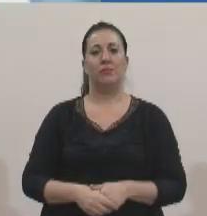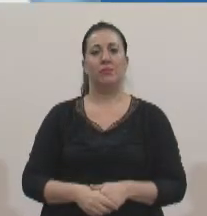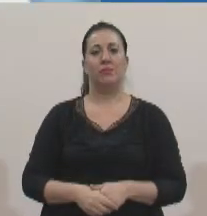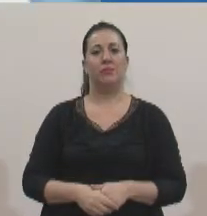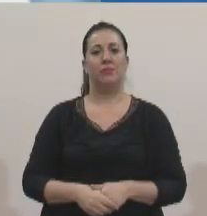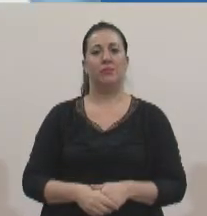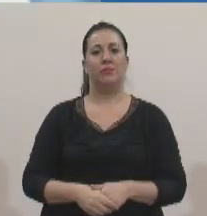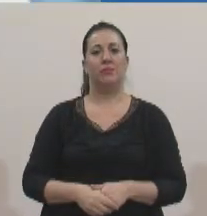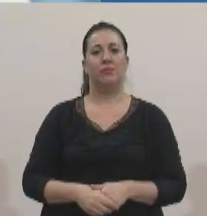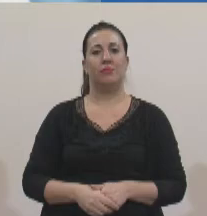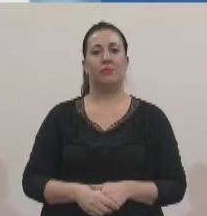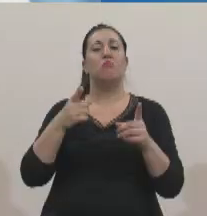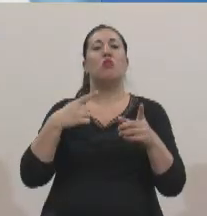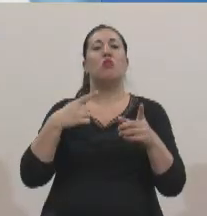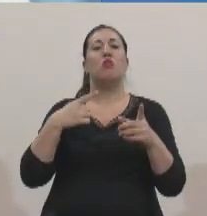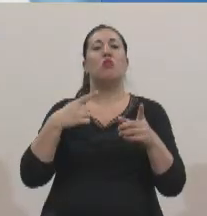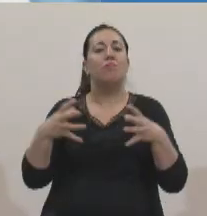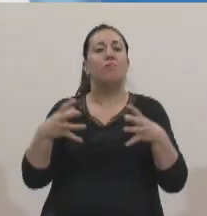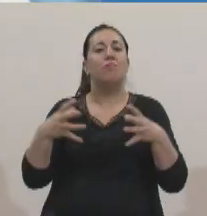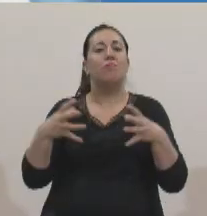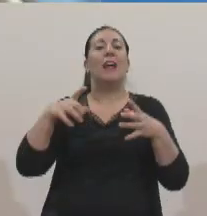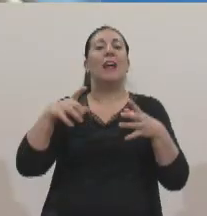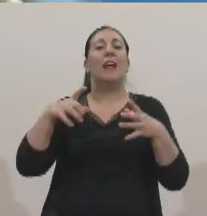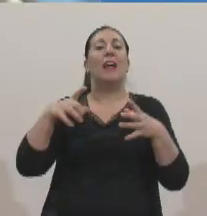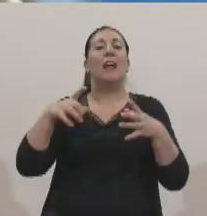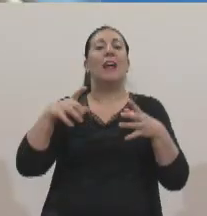donde siempre el poblamiento ha sido una política de Estado